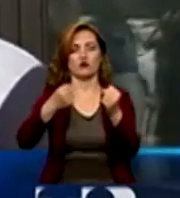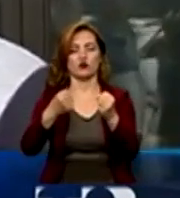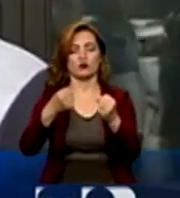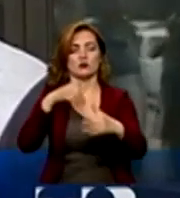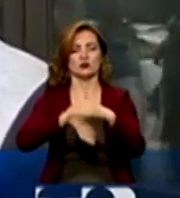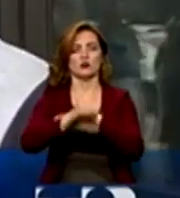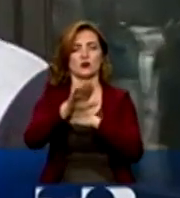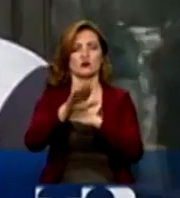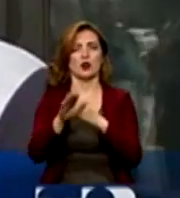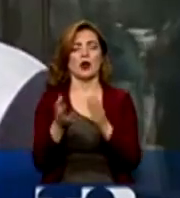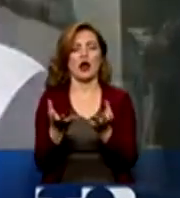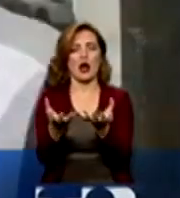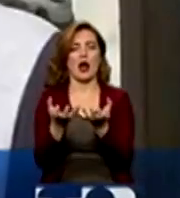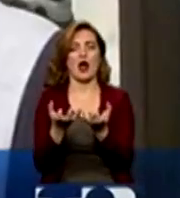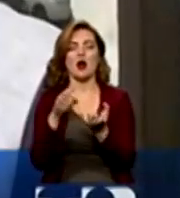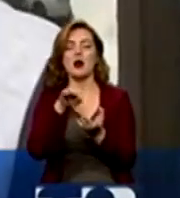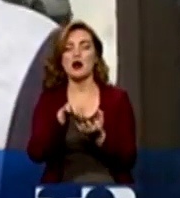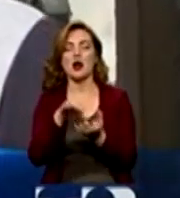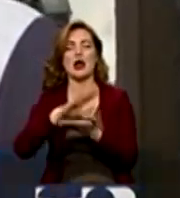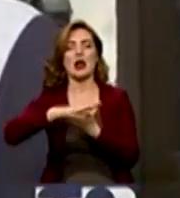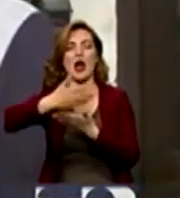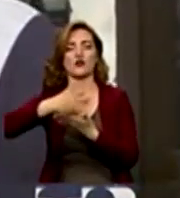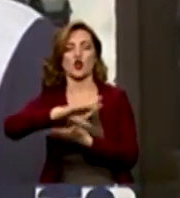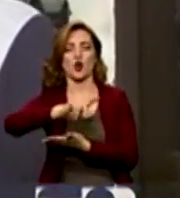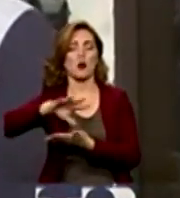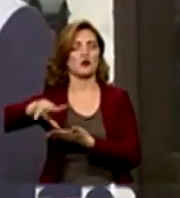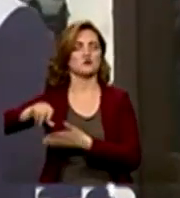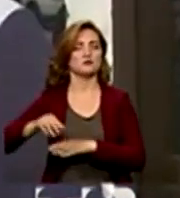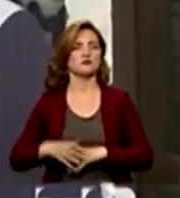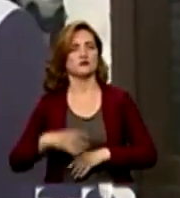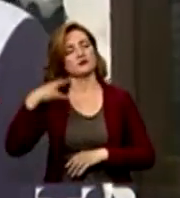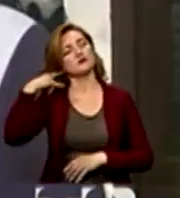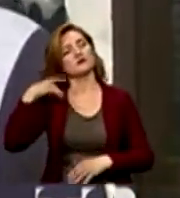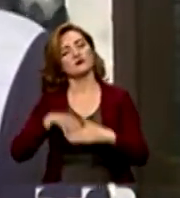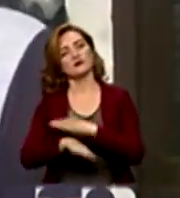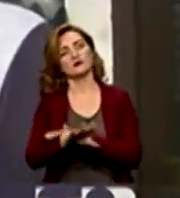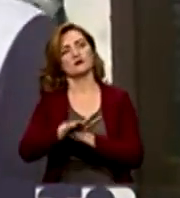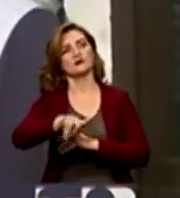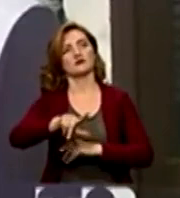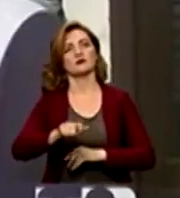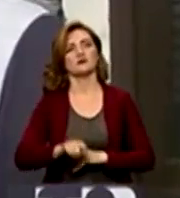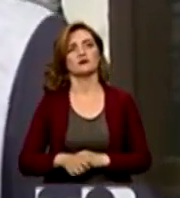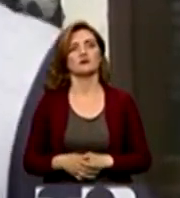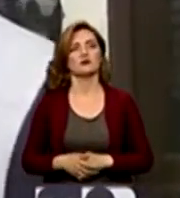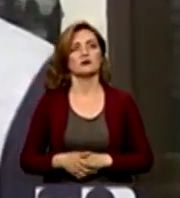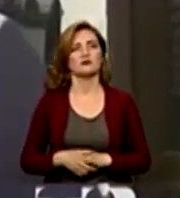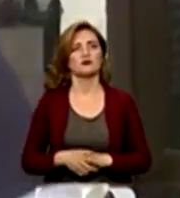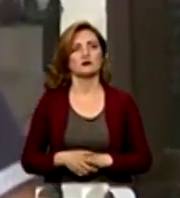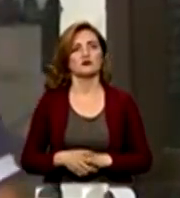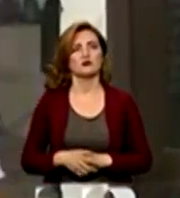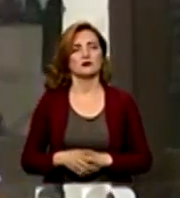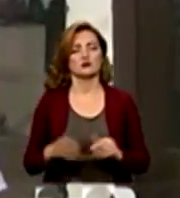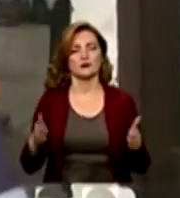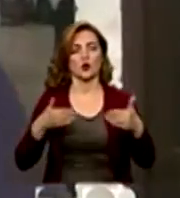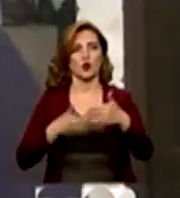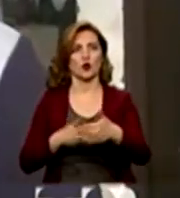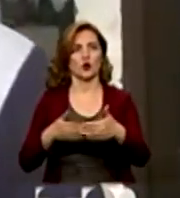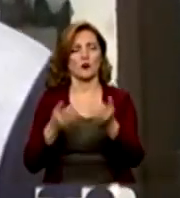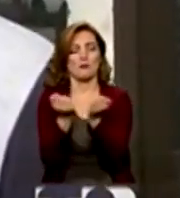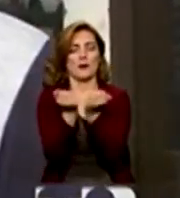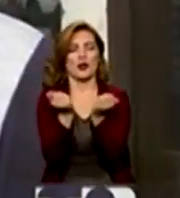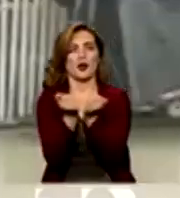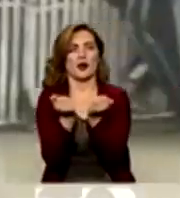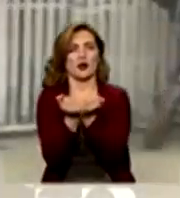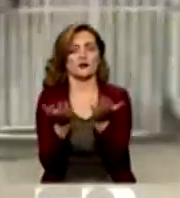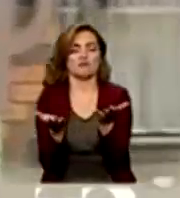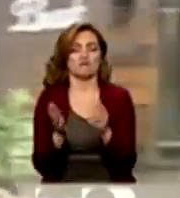robaron la caja fuerte y una laptop. Y posiblemente la niña es la que ingresó a robarme porque no hay más en el espacio, es mucho más pequeño que el niño que está al